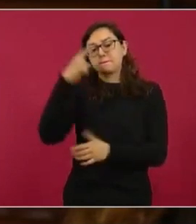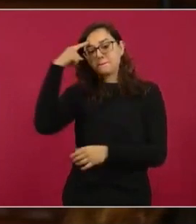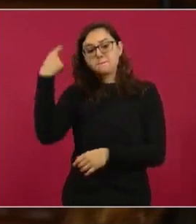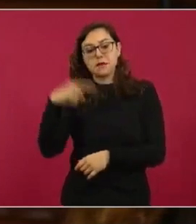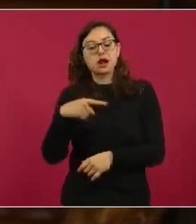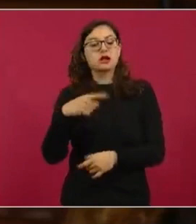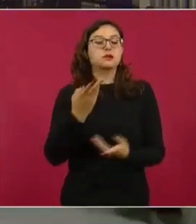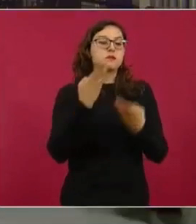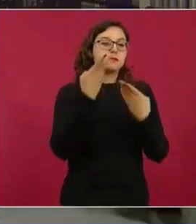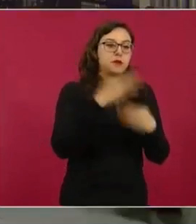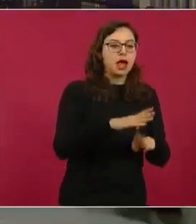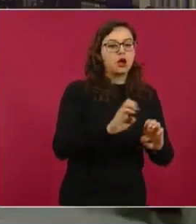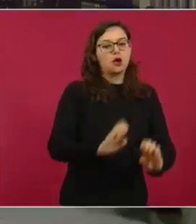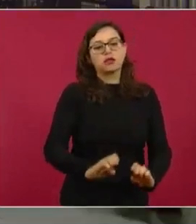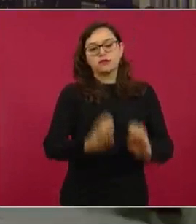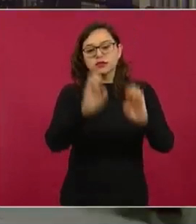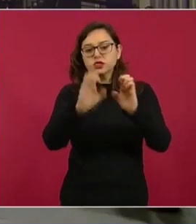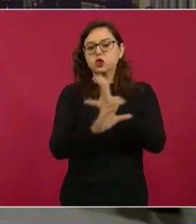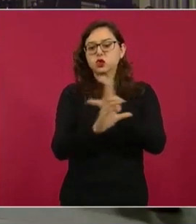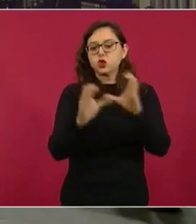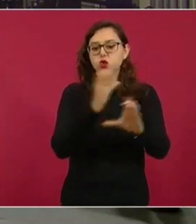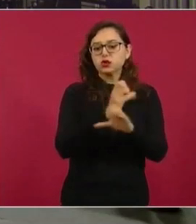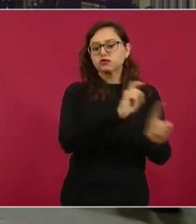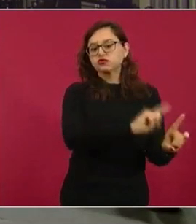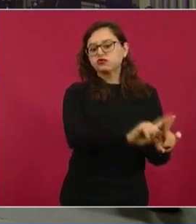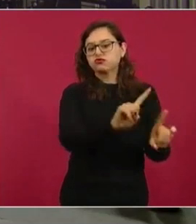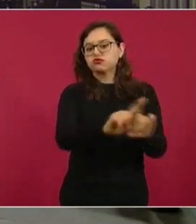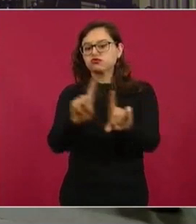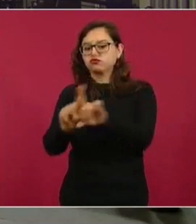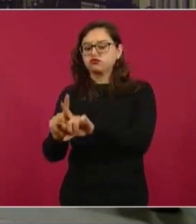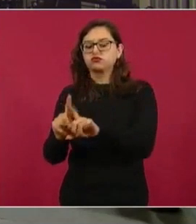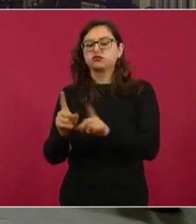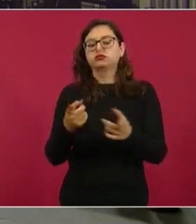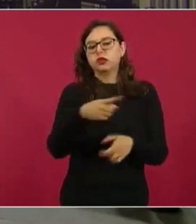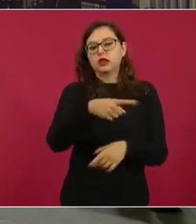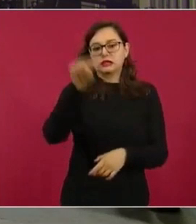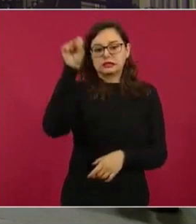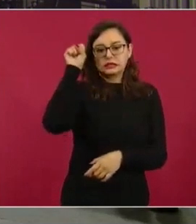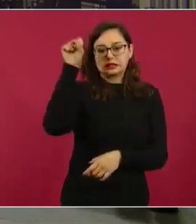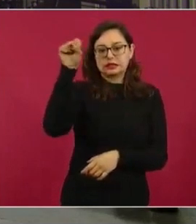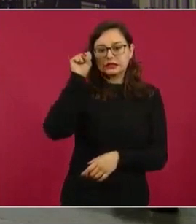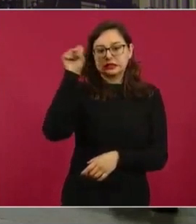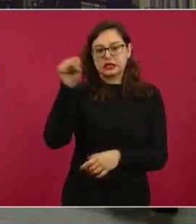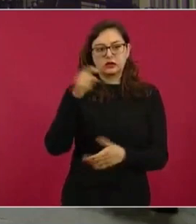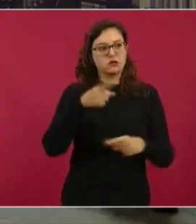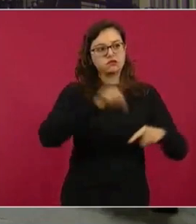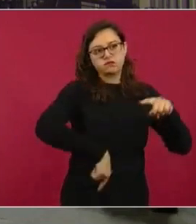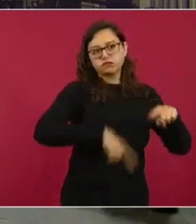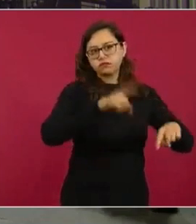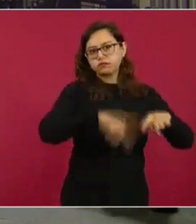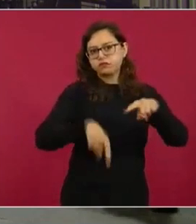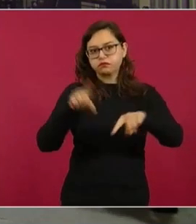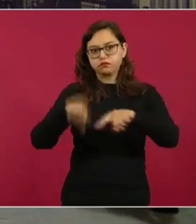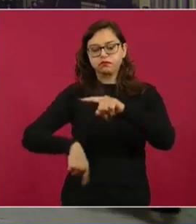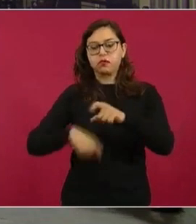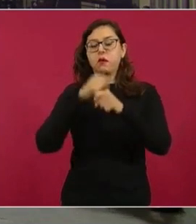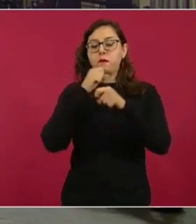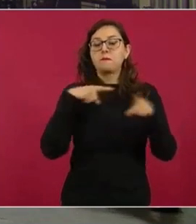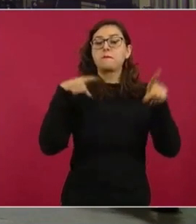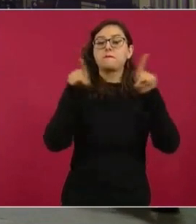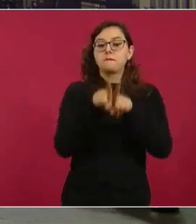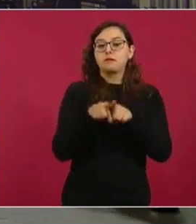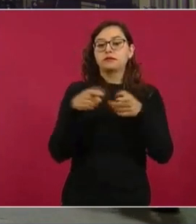y todo el patrimonio del sindicato de maniobristas, unión de estibadores y unión de checadores y a la empresa Servicios Portuarios de